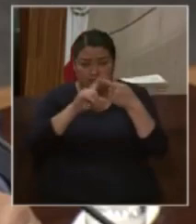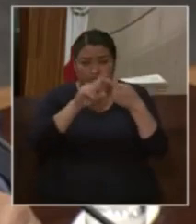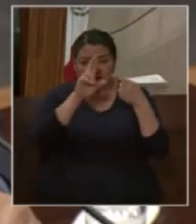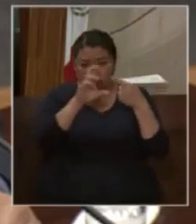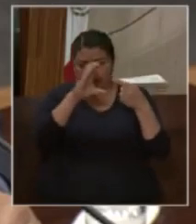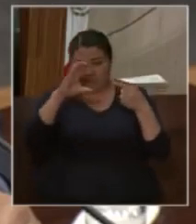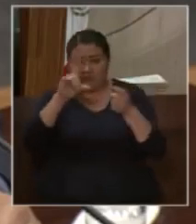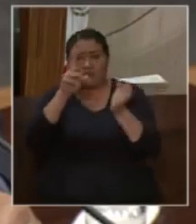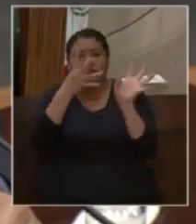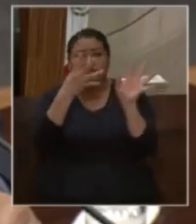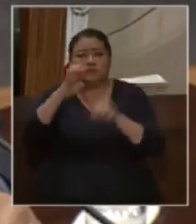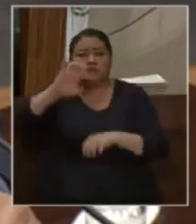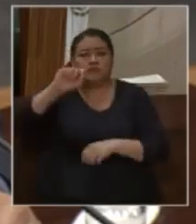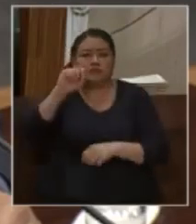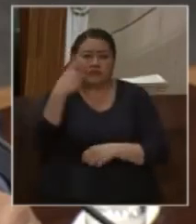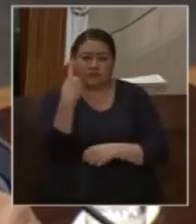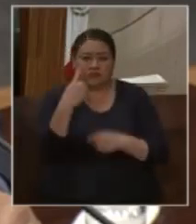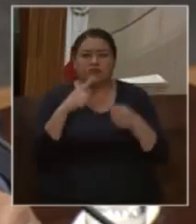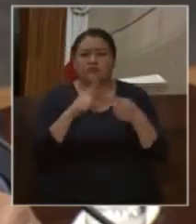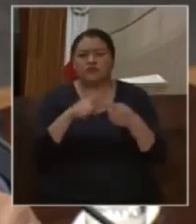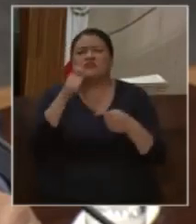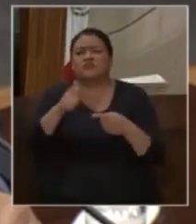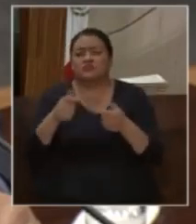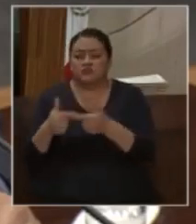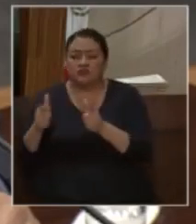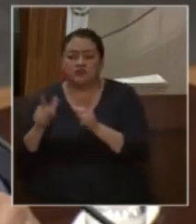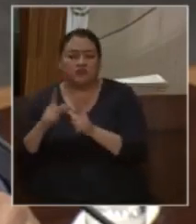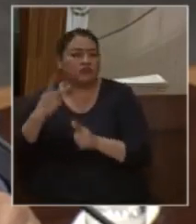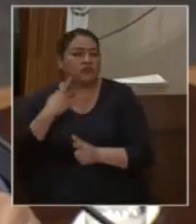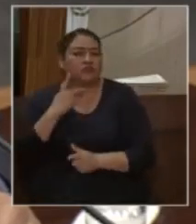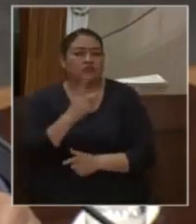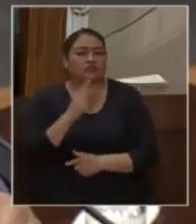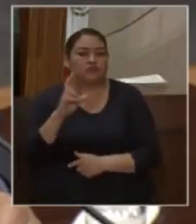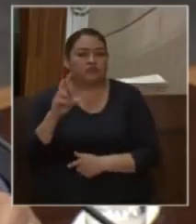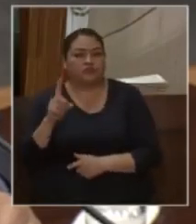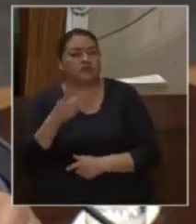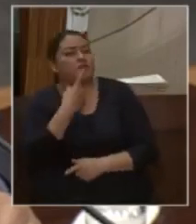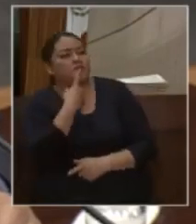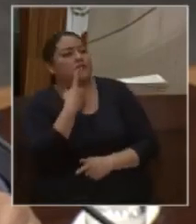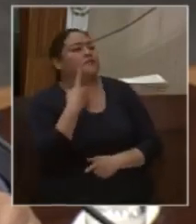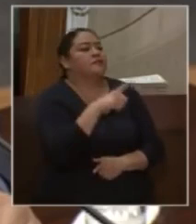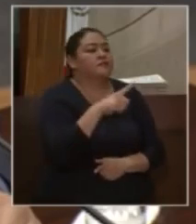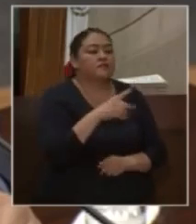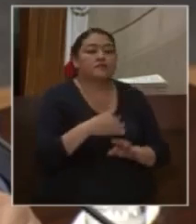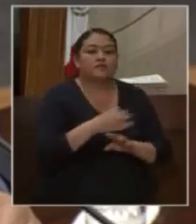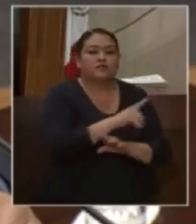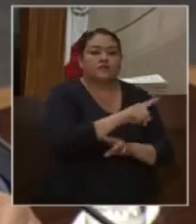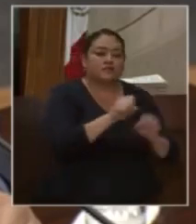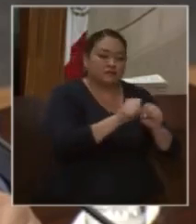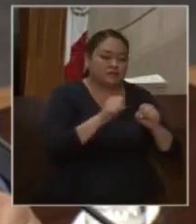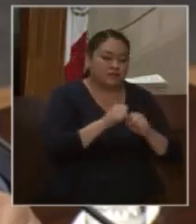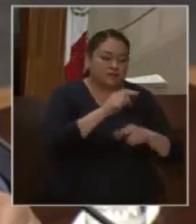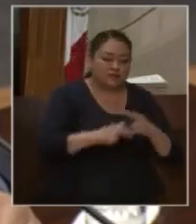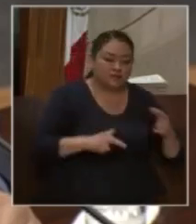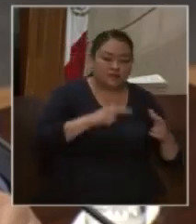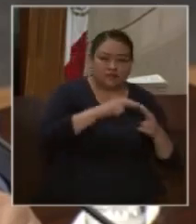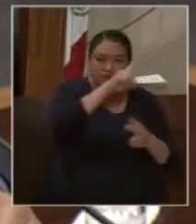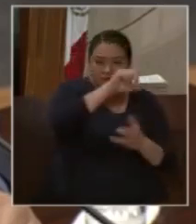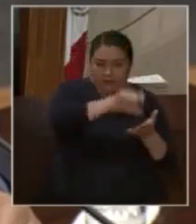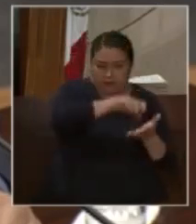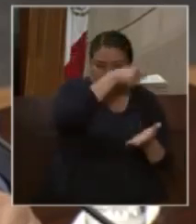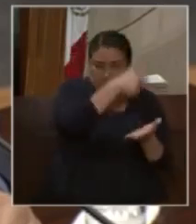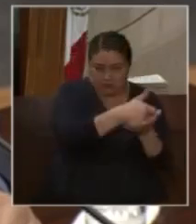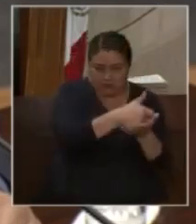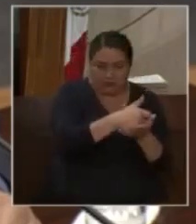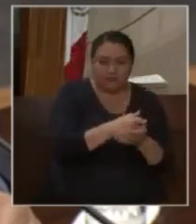recurso de reconsideración 921, interpuesto por el Partido de la Revolución Democrática a fin de controvertir la sentencia de la Sala Regional Jalapa, que